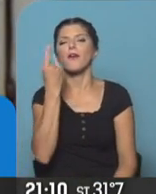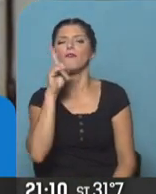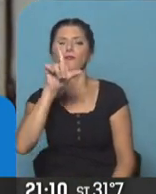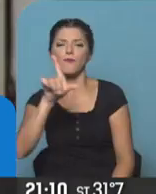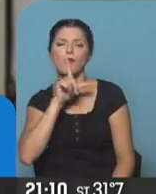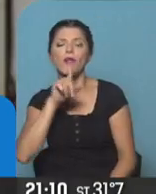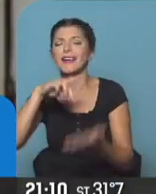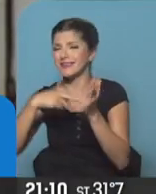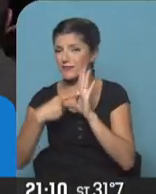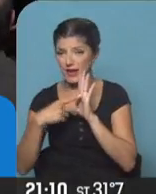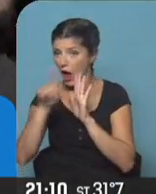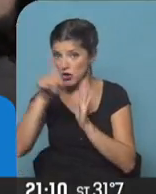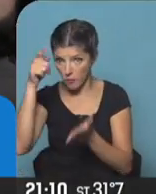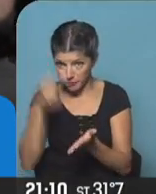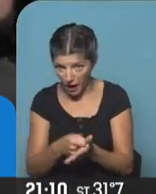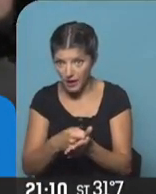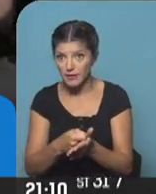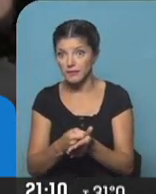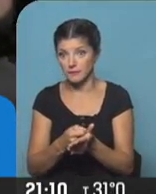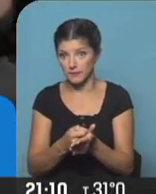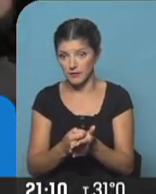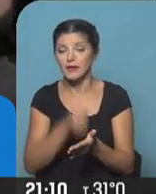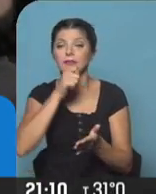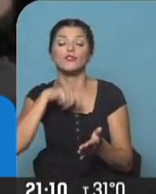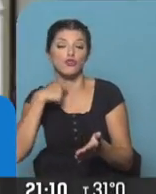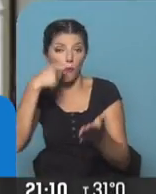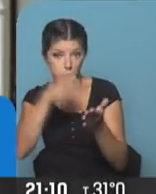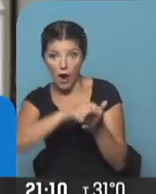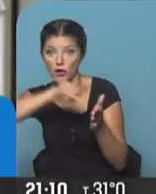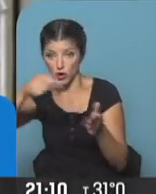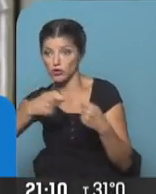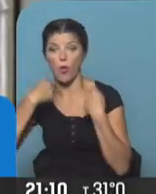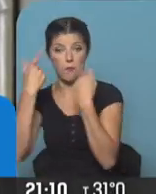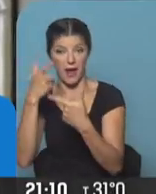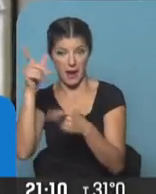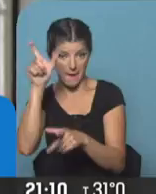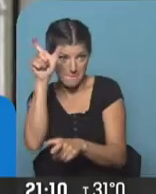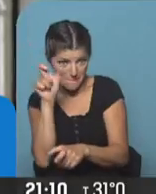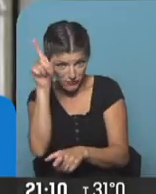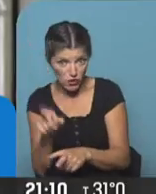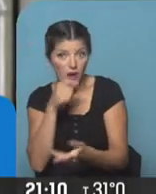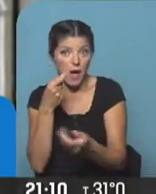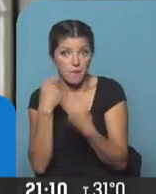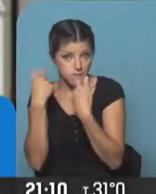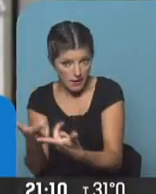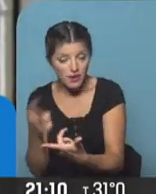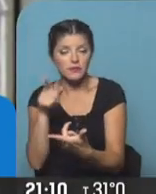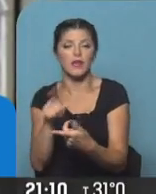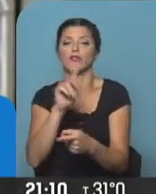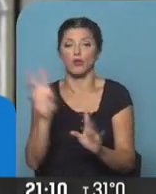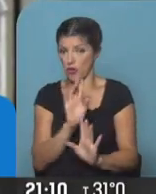que alguien cobre no es default. Negarse al diálogo, sea con quien sea, es un absurdo en el mundo